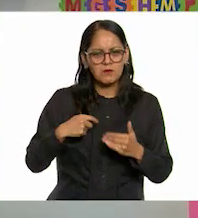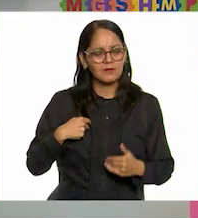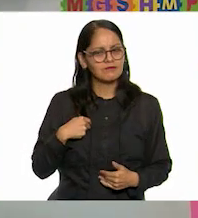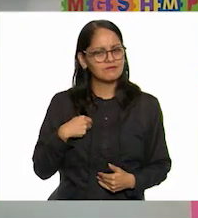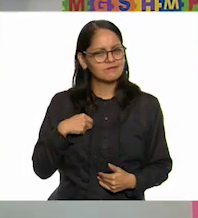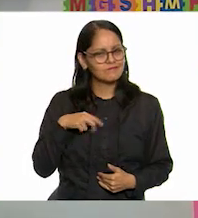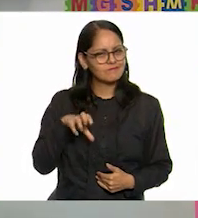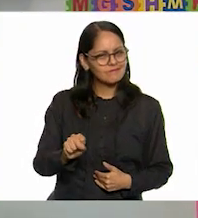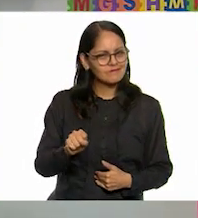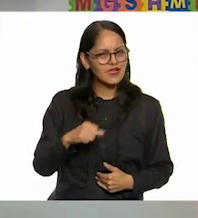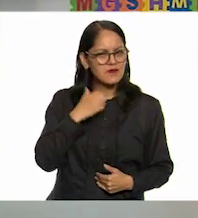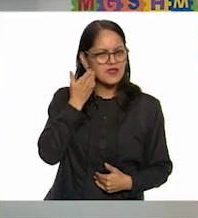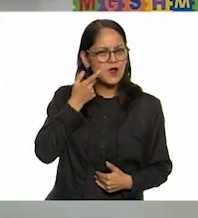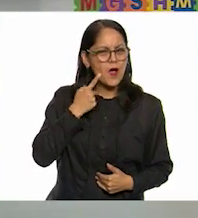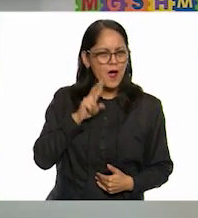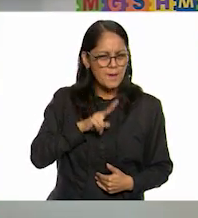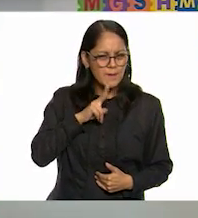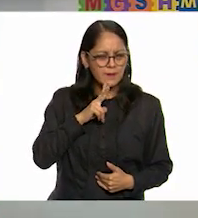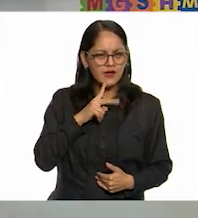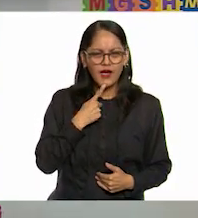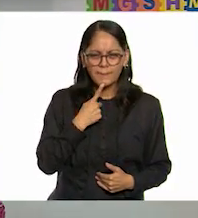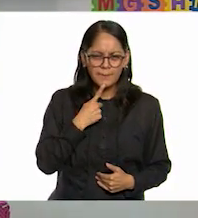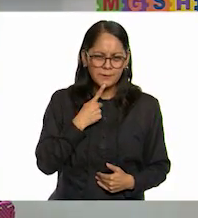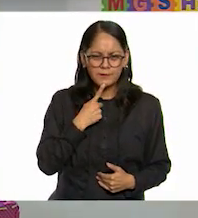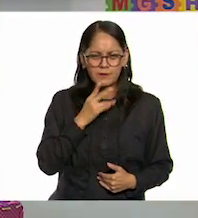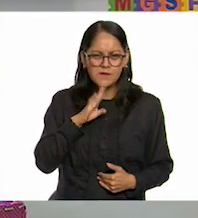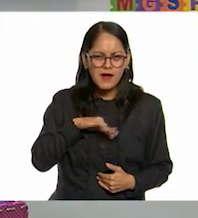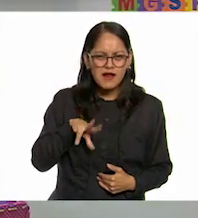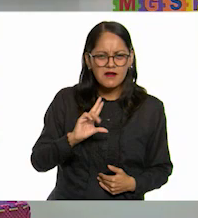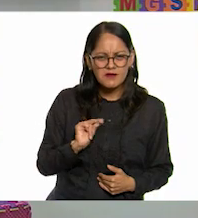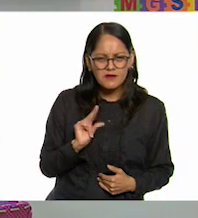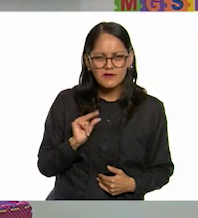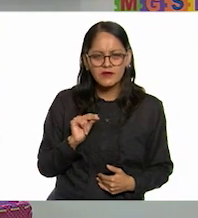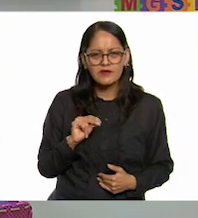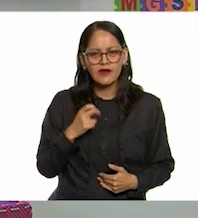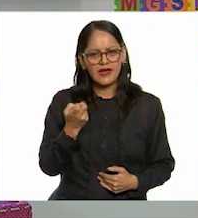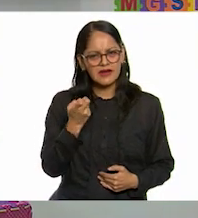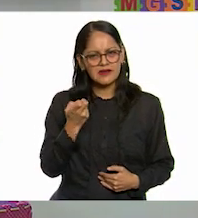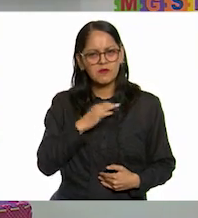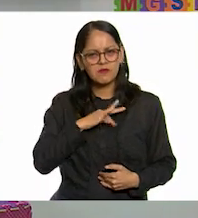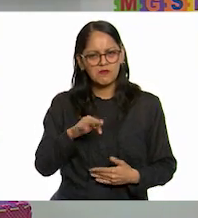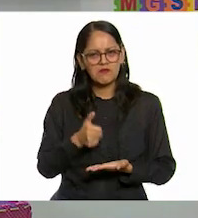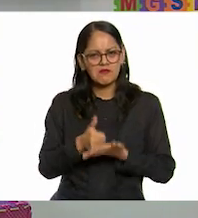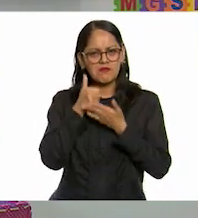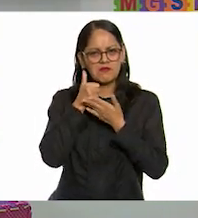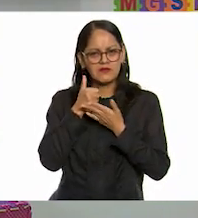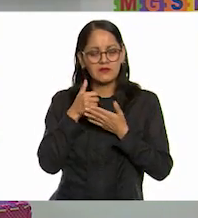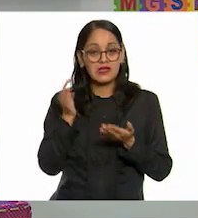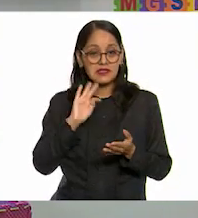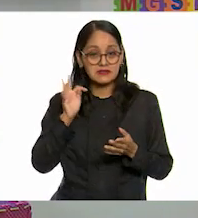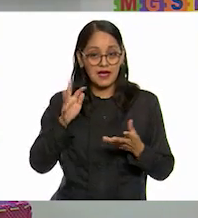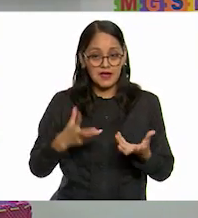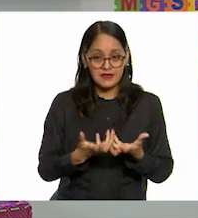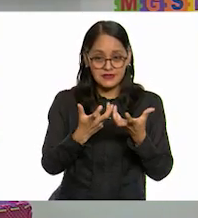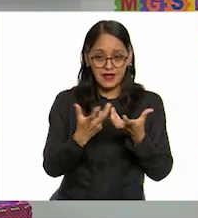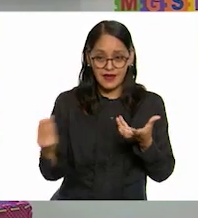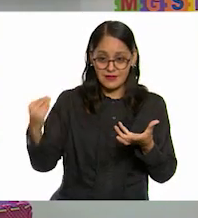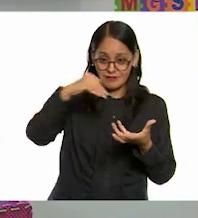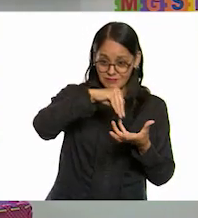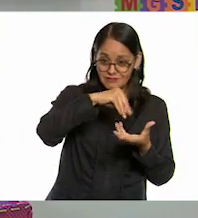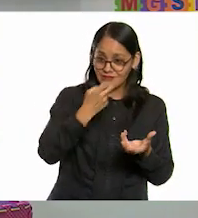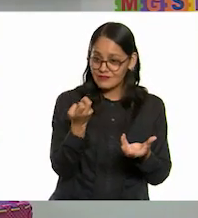Pues no saben tan mal. Esto podría quedar bien tal vez en una ensalada.